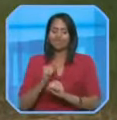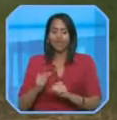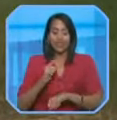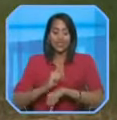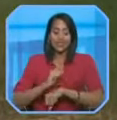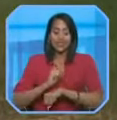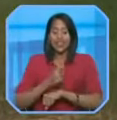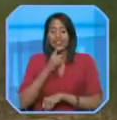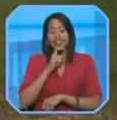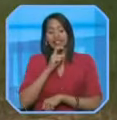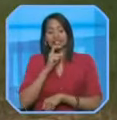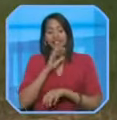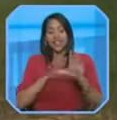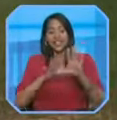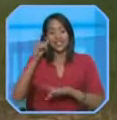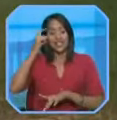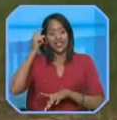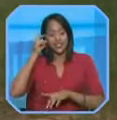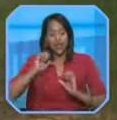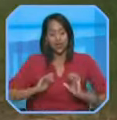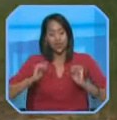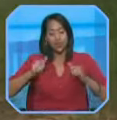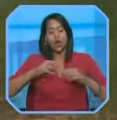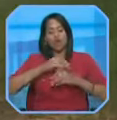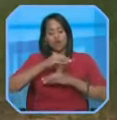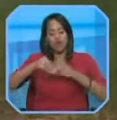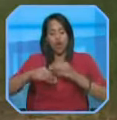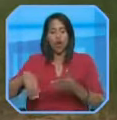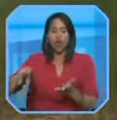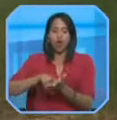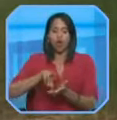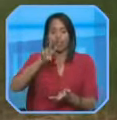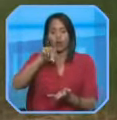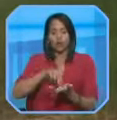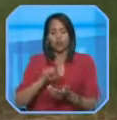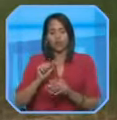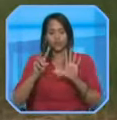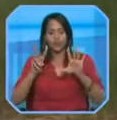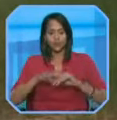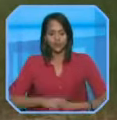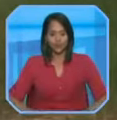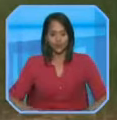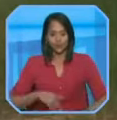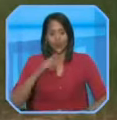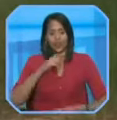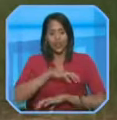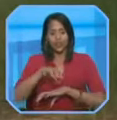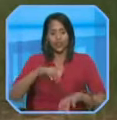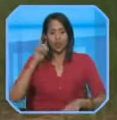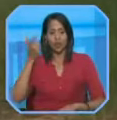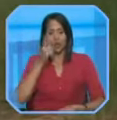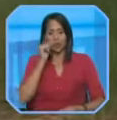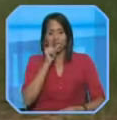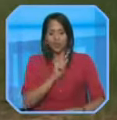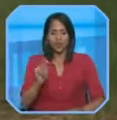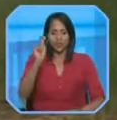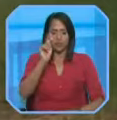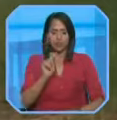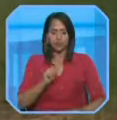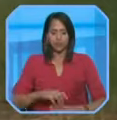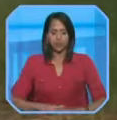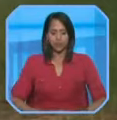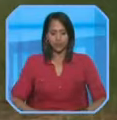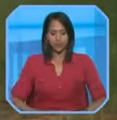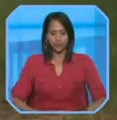reloj pues sólo tienen 15 días para iniciar el ciclo de siembra 2017 desde el estado guárico josé david de rondón